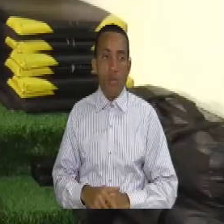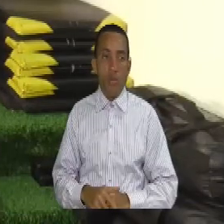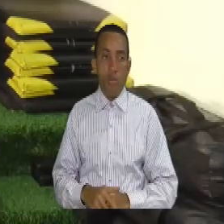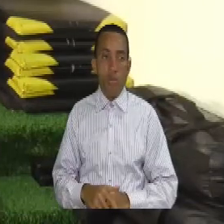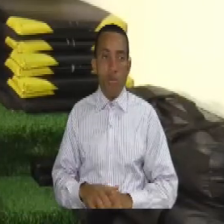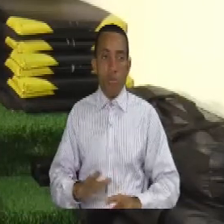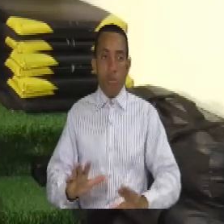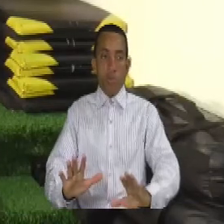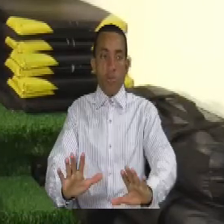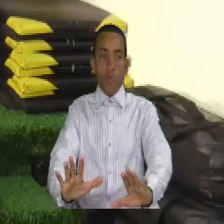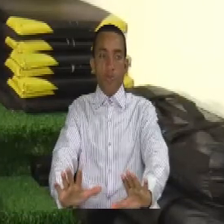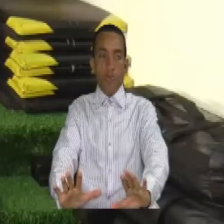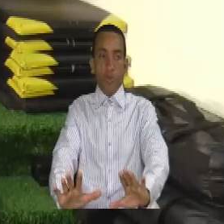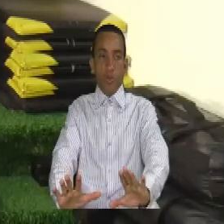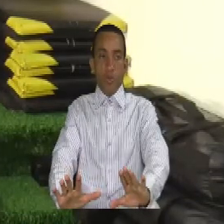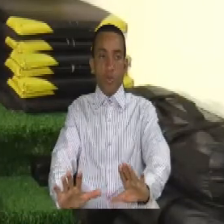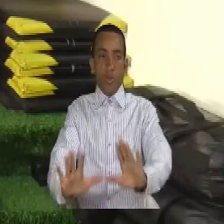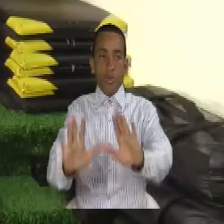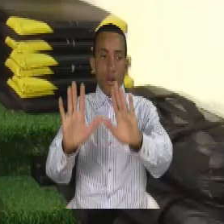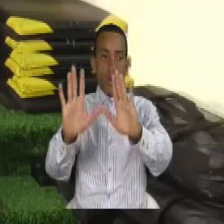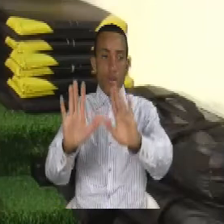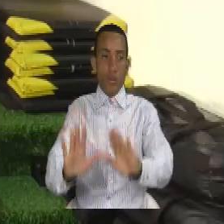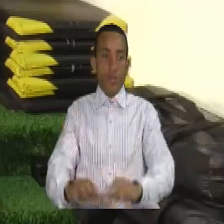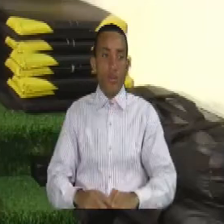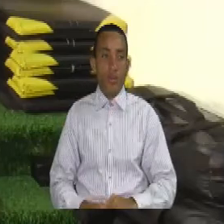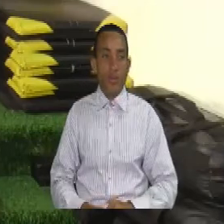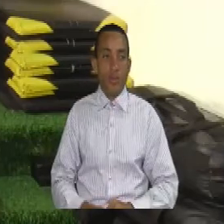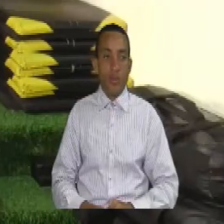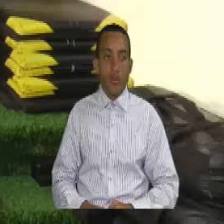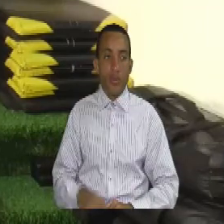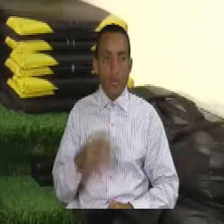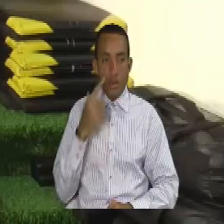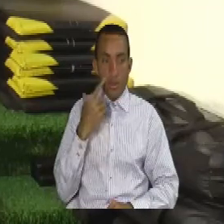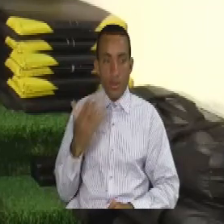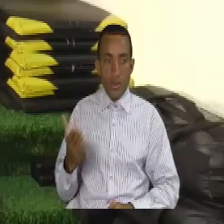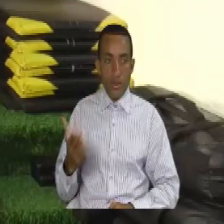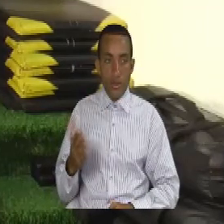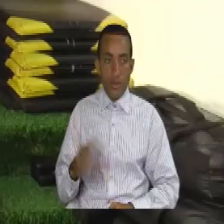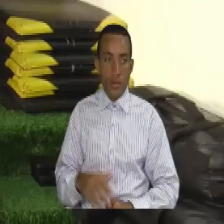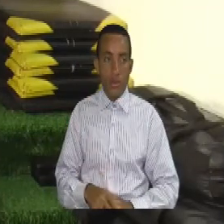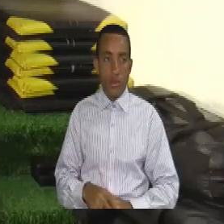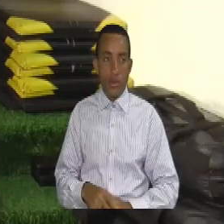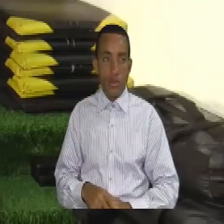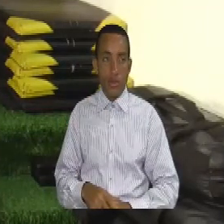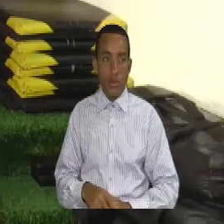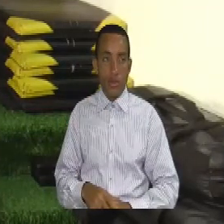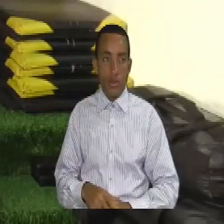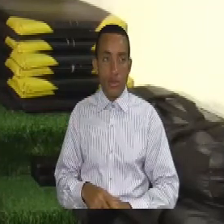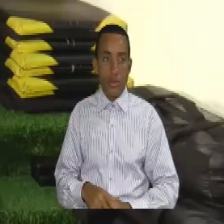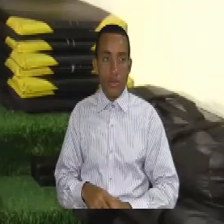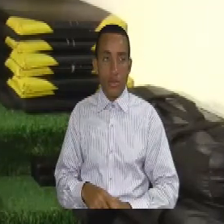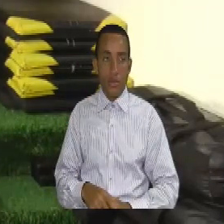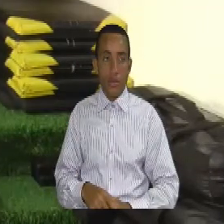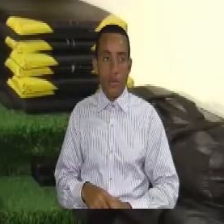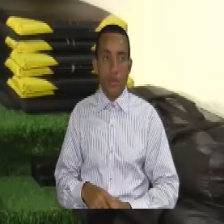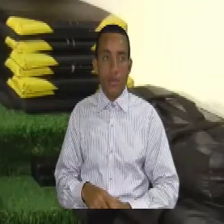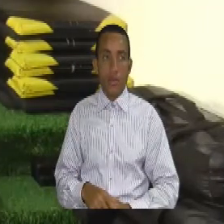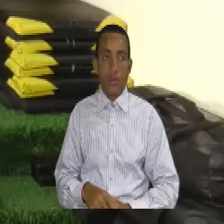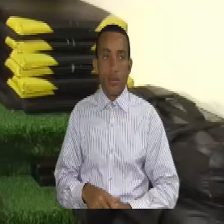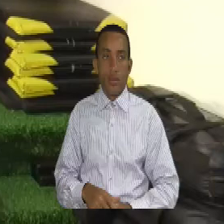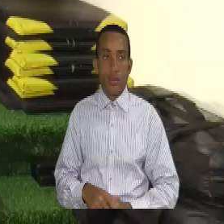piernas, levanto las dos piernas, dale, arriba, y ahí vamos a sostener. Tanto un poquitico.